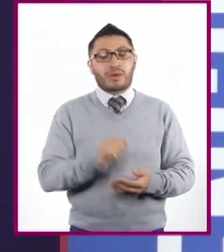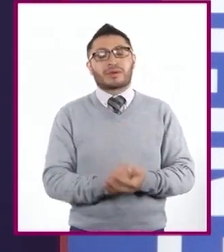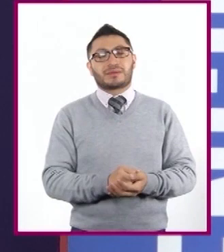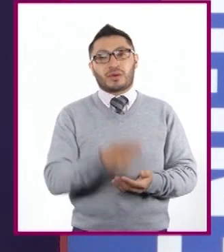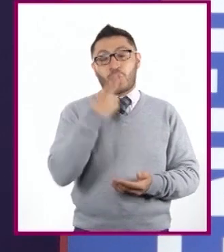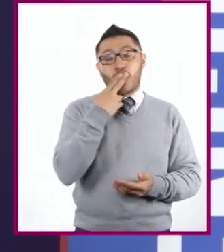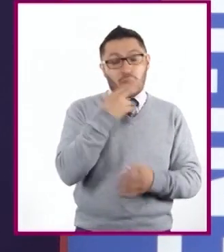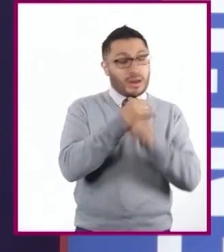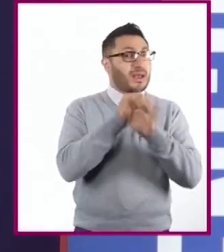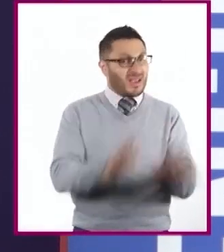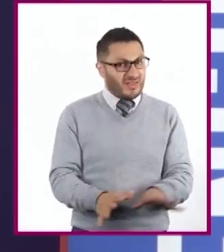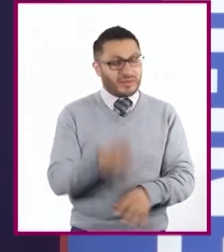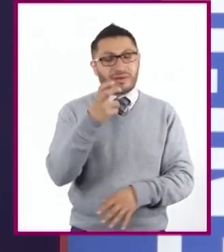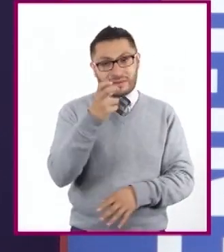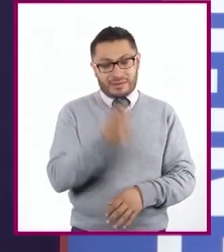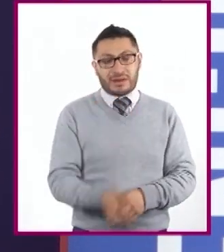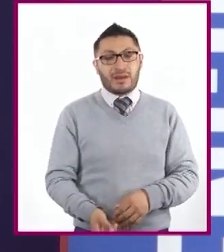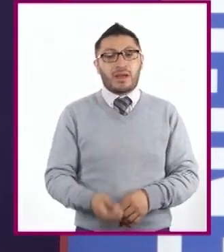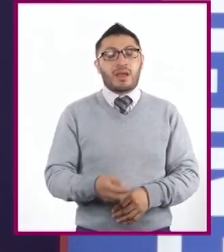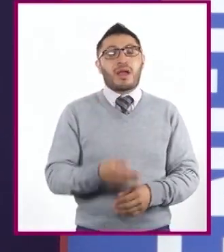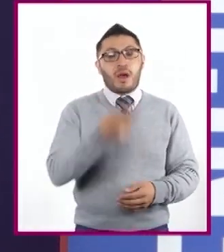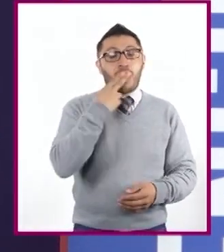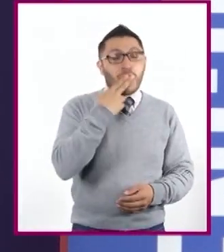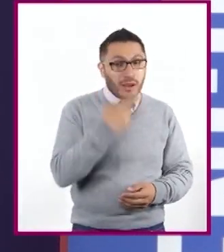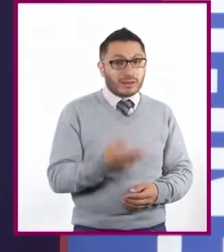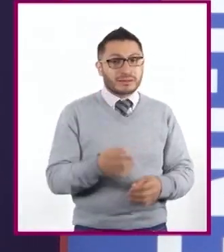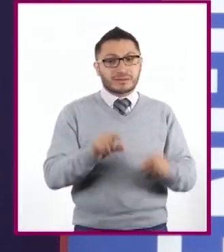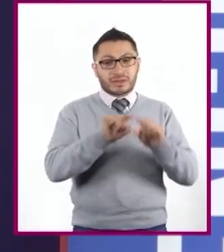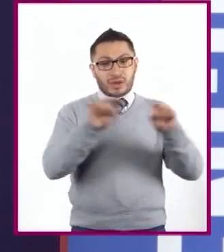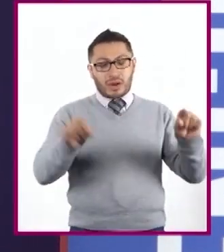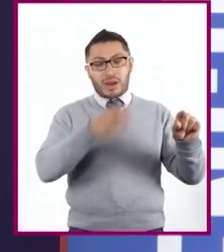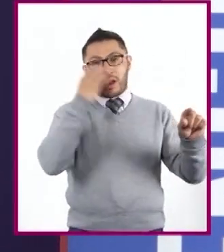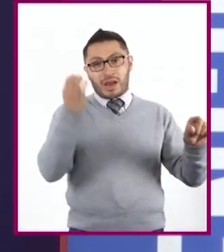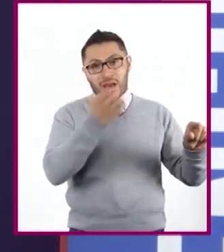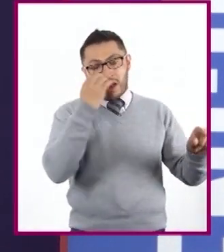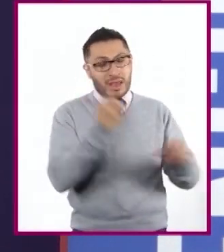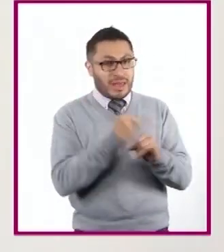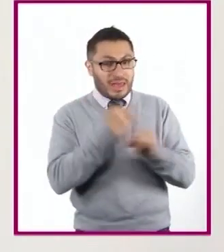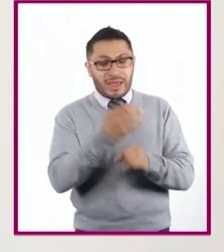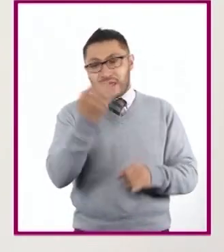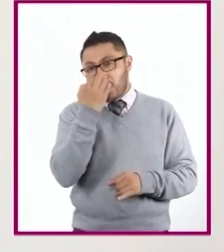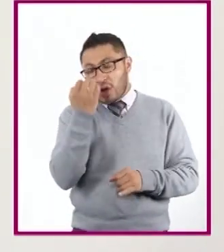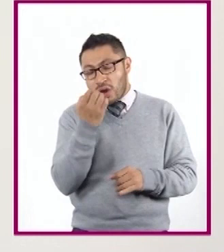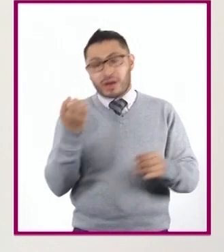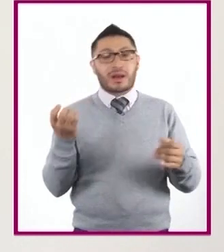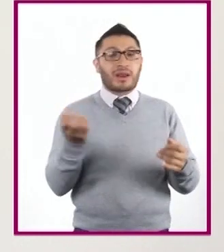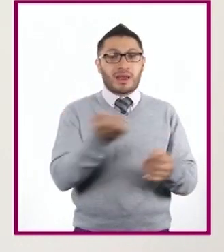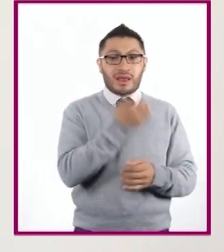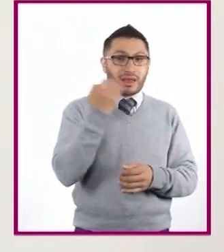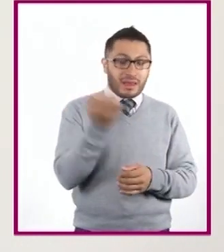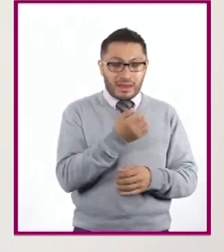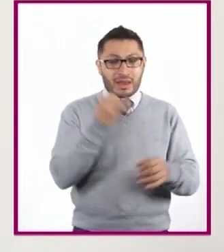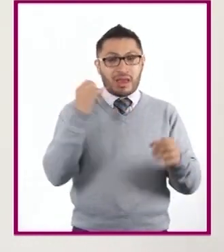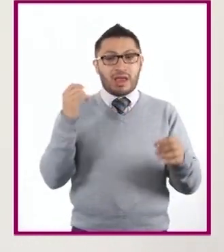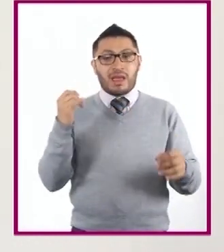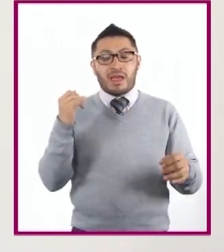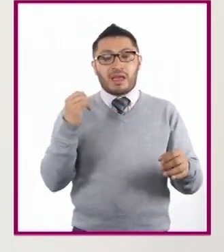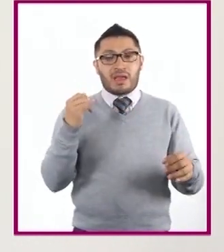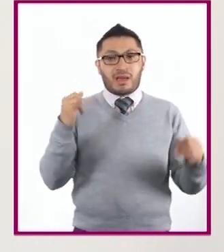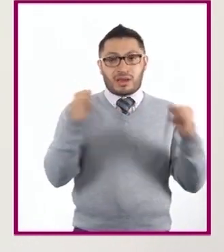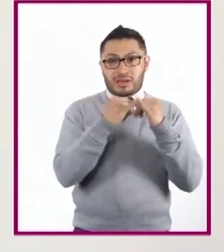Consultar información utilizando buscadores académicos, páginas de instituciones públicas